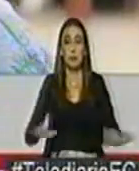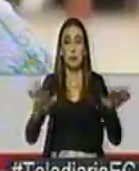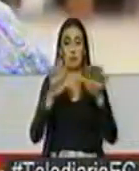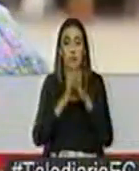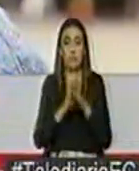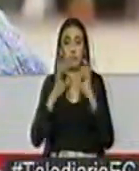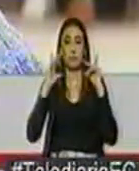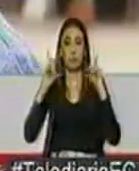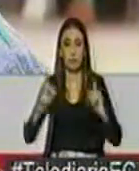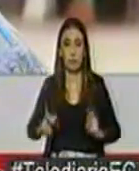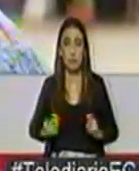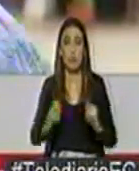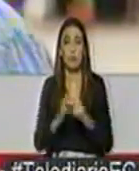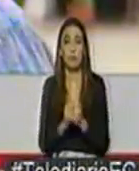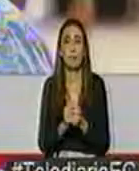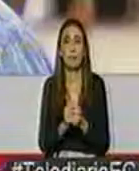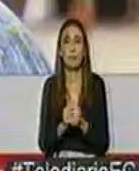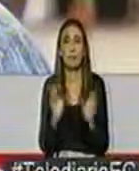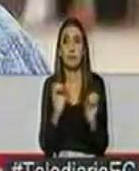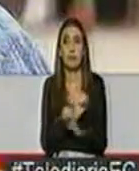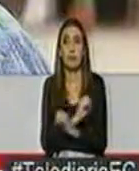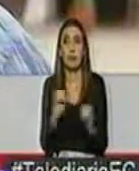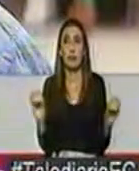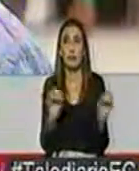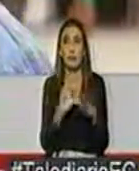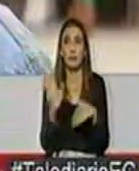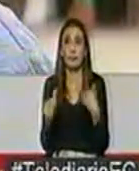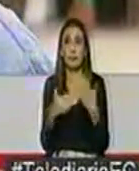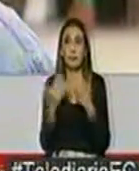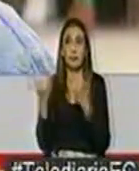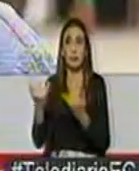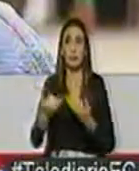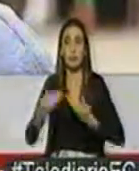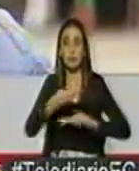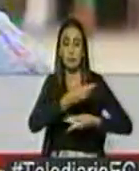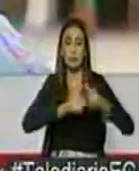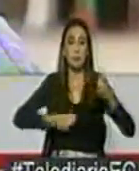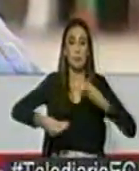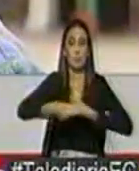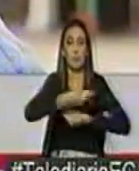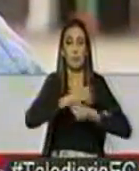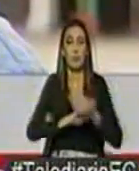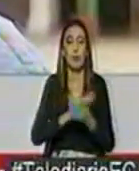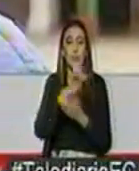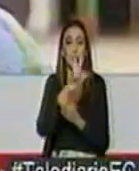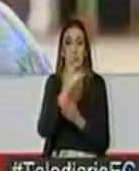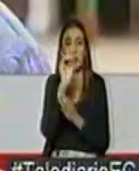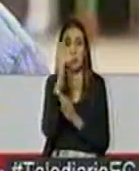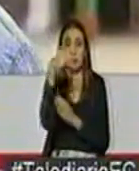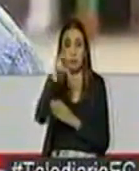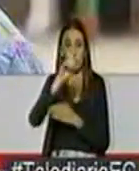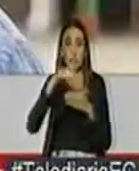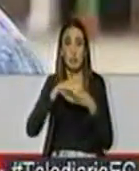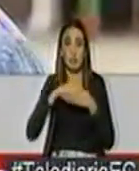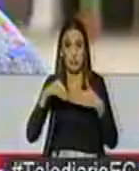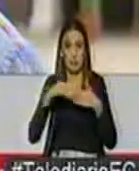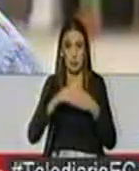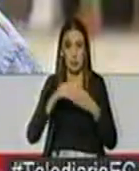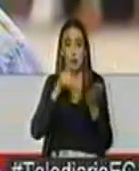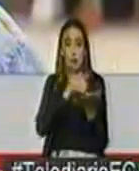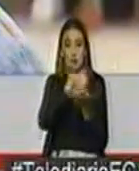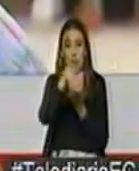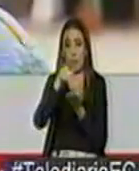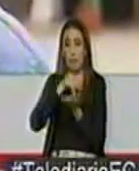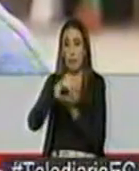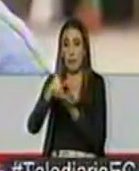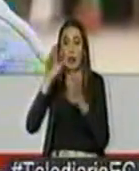de salud que prestamos a esta provincia, nada más y nada menos tenemos una inversión al año de 300 millones de dólares. Es decir, estamos pagando de manera puntual